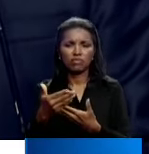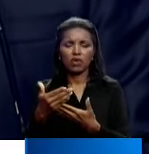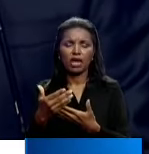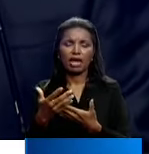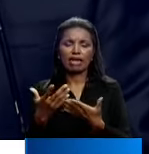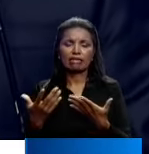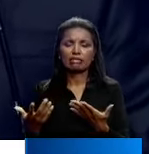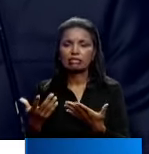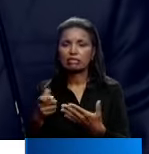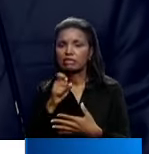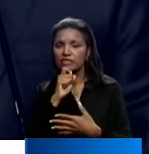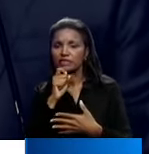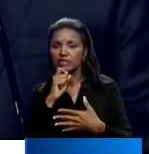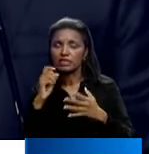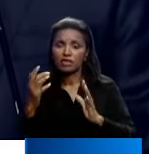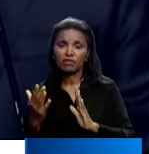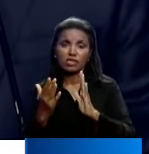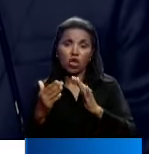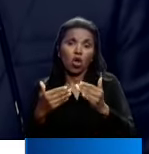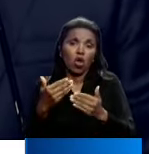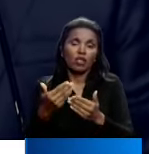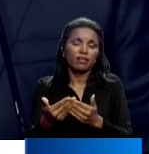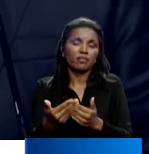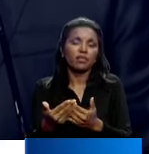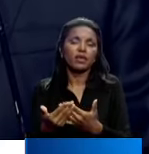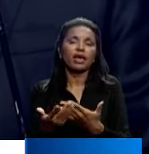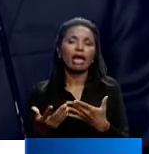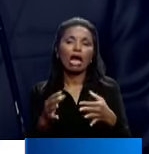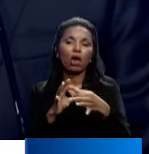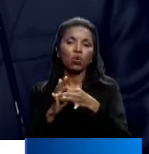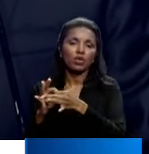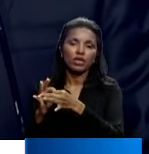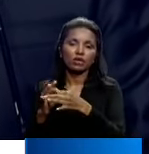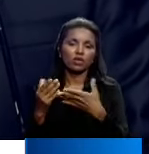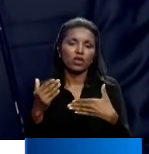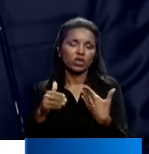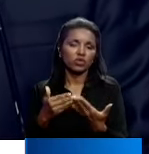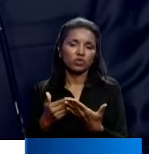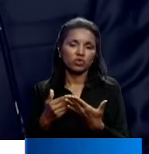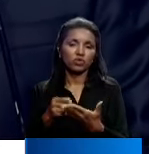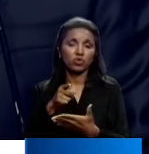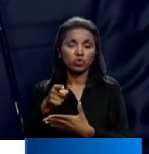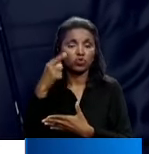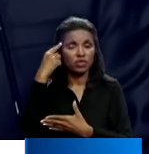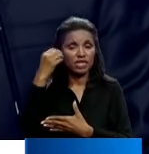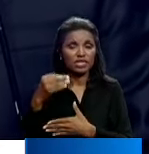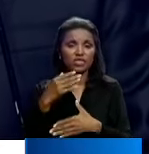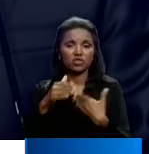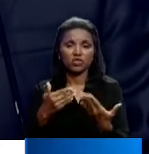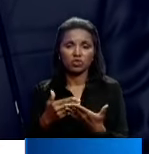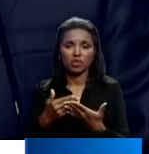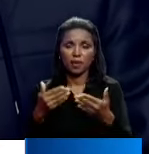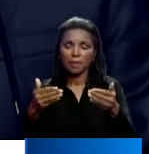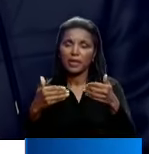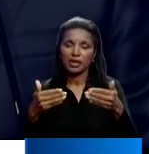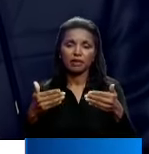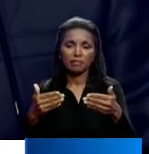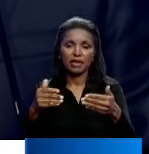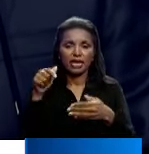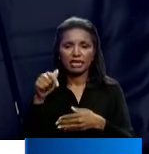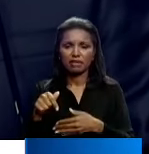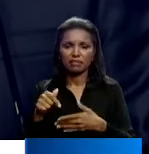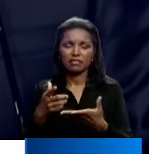peligrosa o permanente o el que te va a llevar a unificar al país en torno al proyecto común. De algo estoy claro, Panamá no